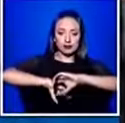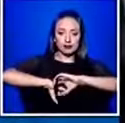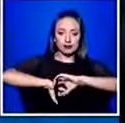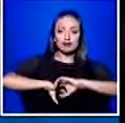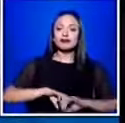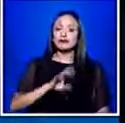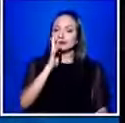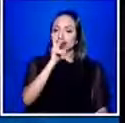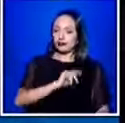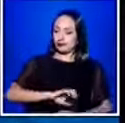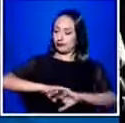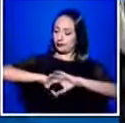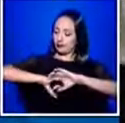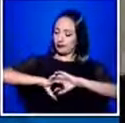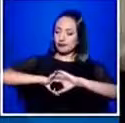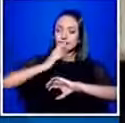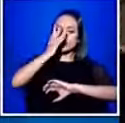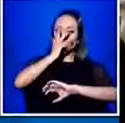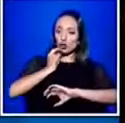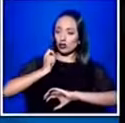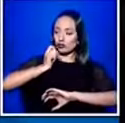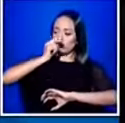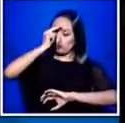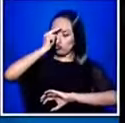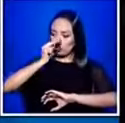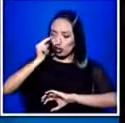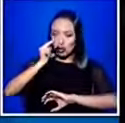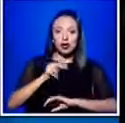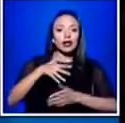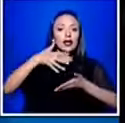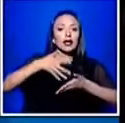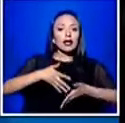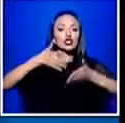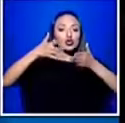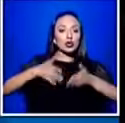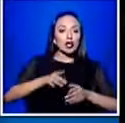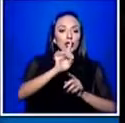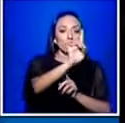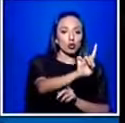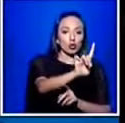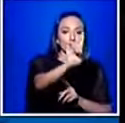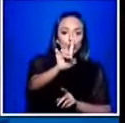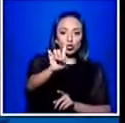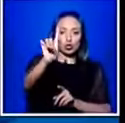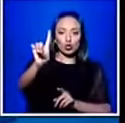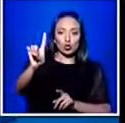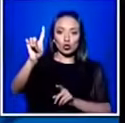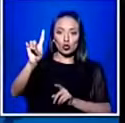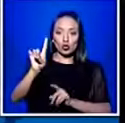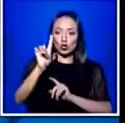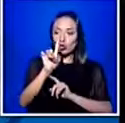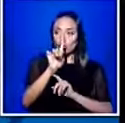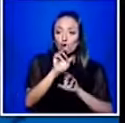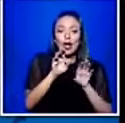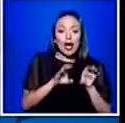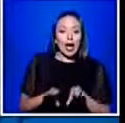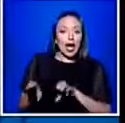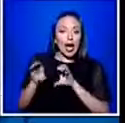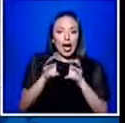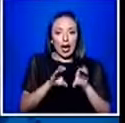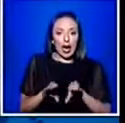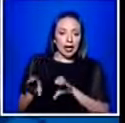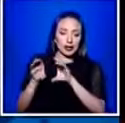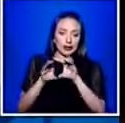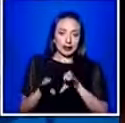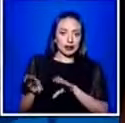observar, con mucha gallardía, con mucho honor, los estudiantes están llevando consigo este acto que muestra